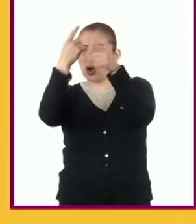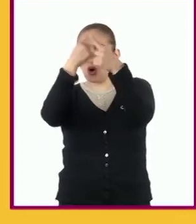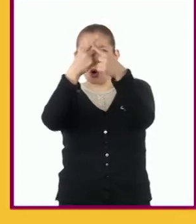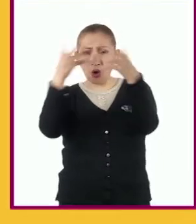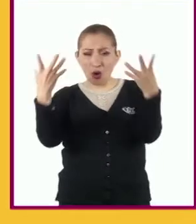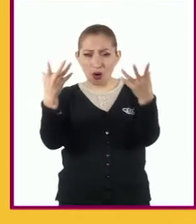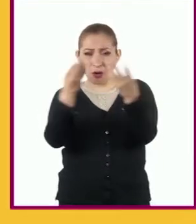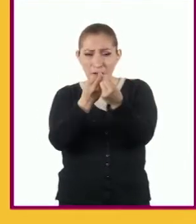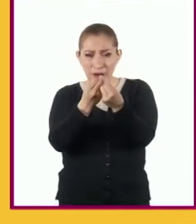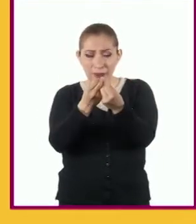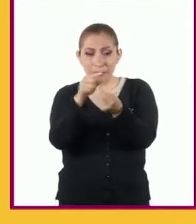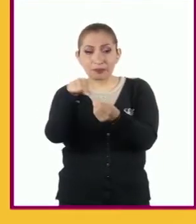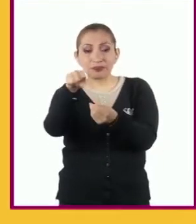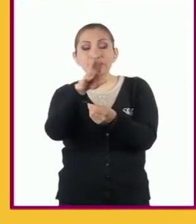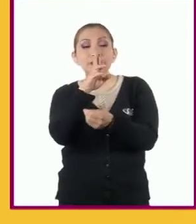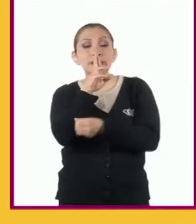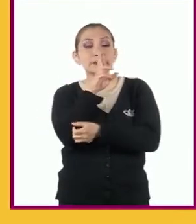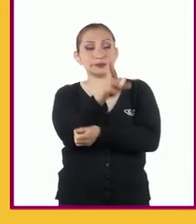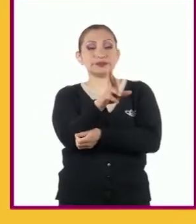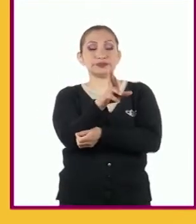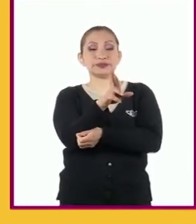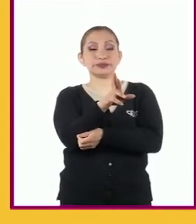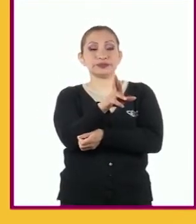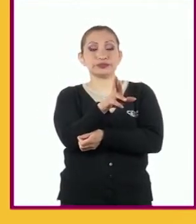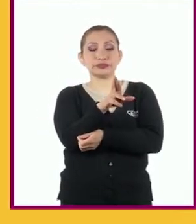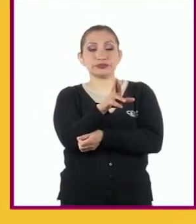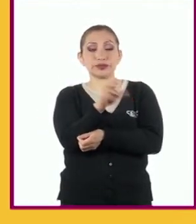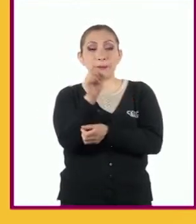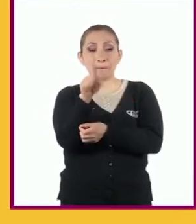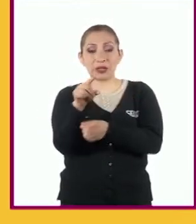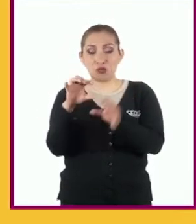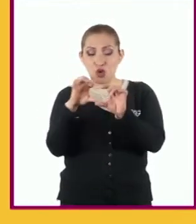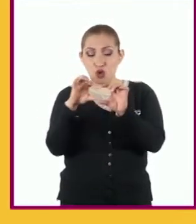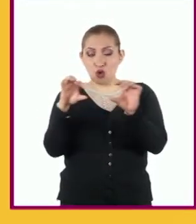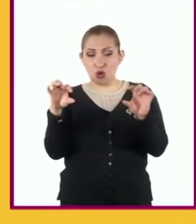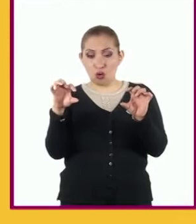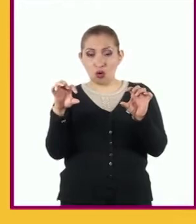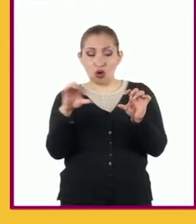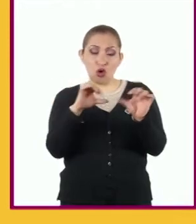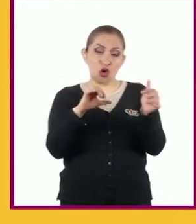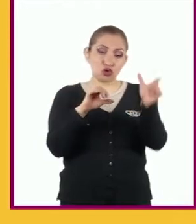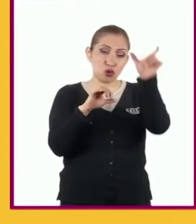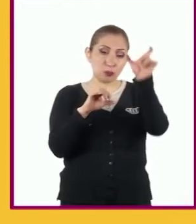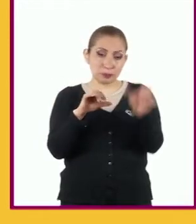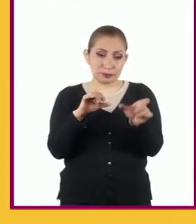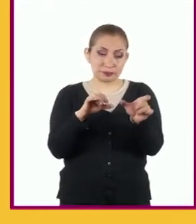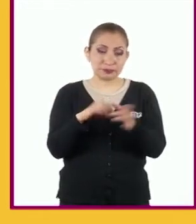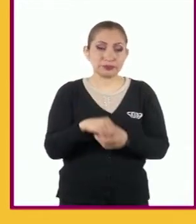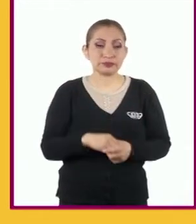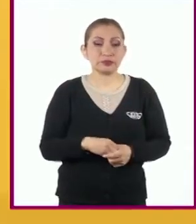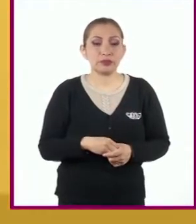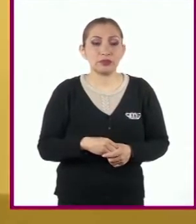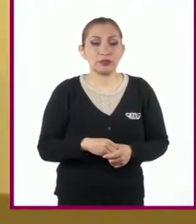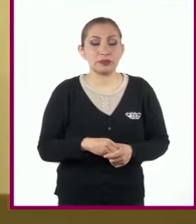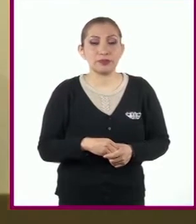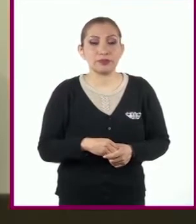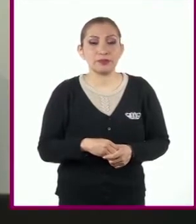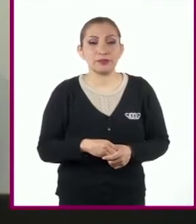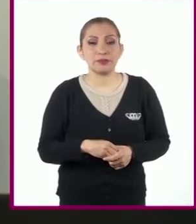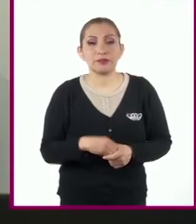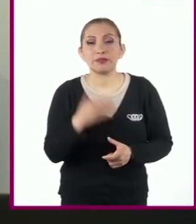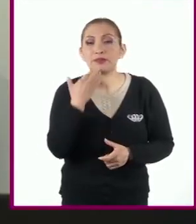un conjunto da como resultado la cantidad correspondiente del otro conjunto.